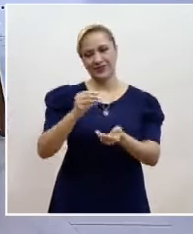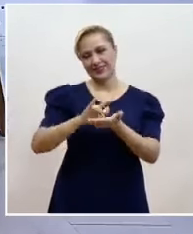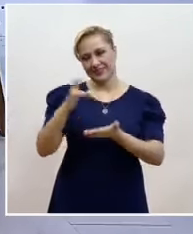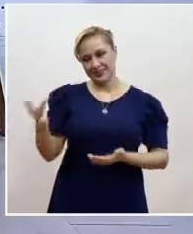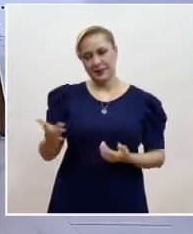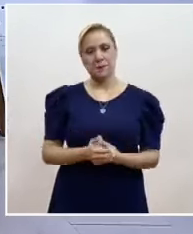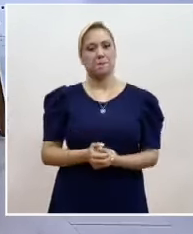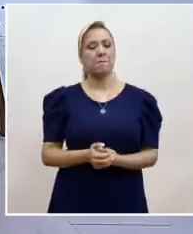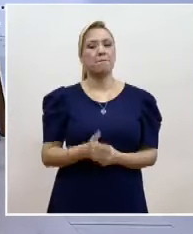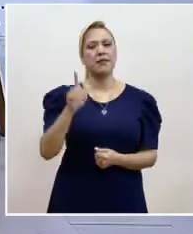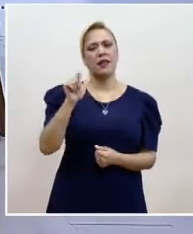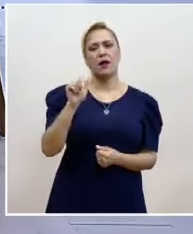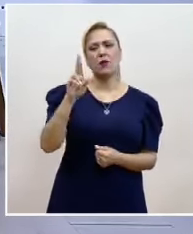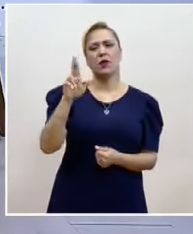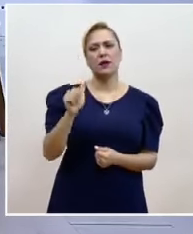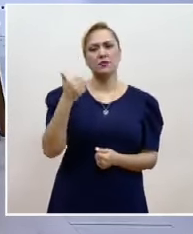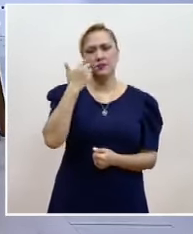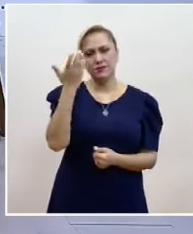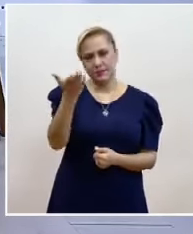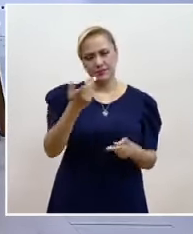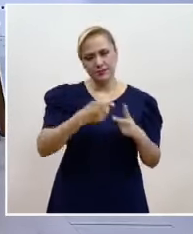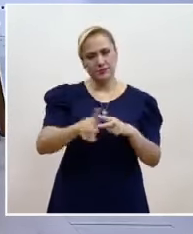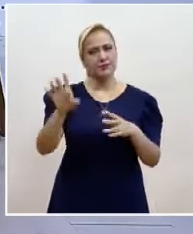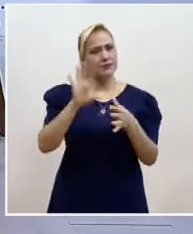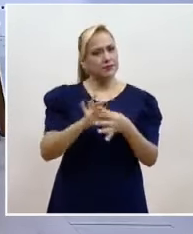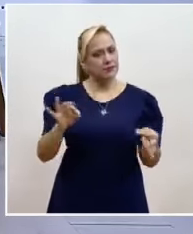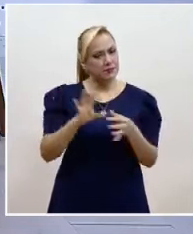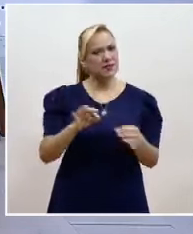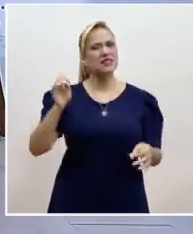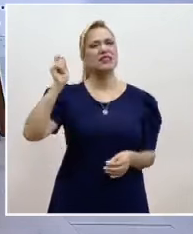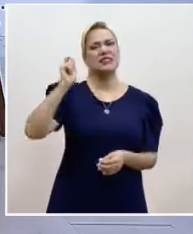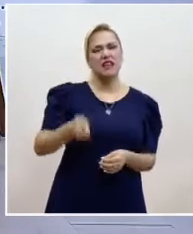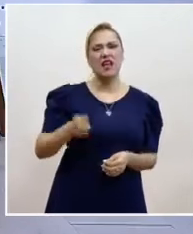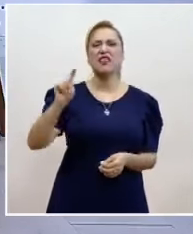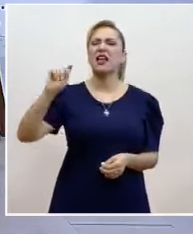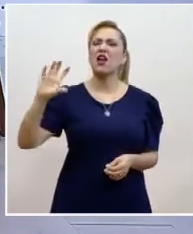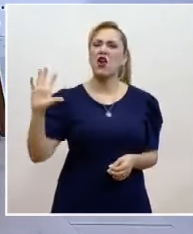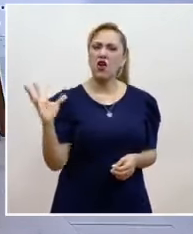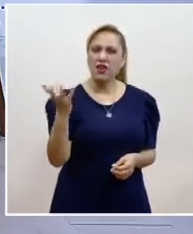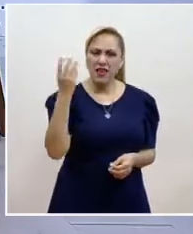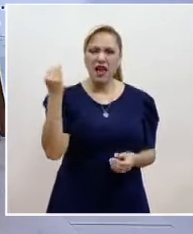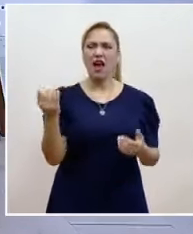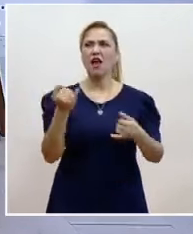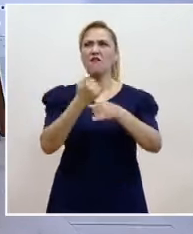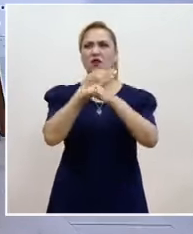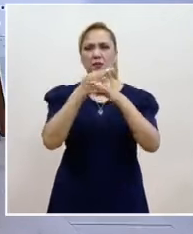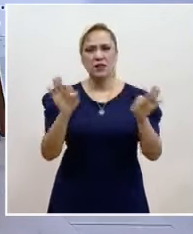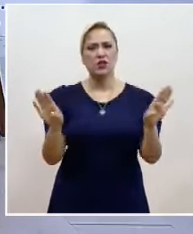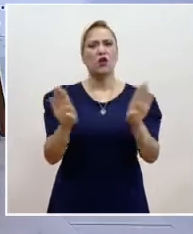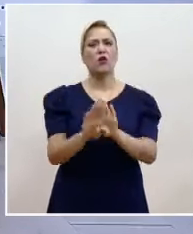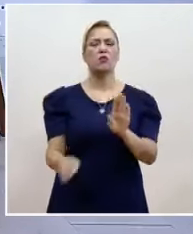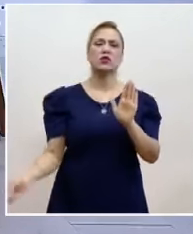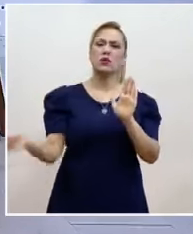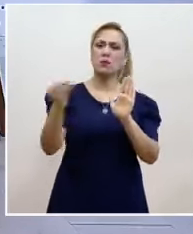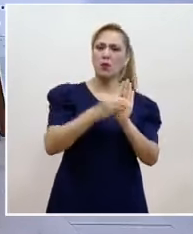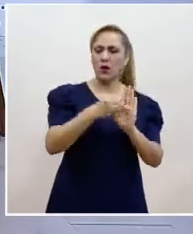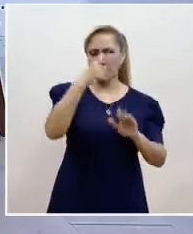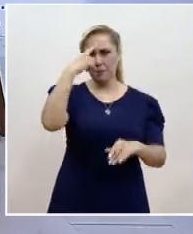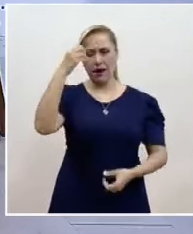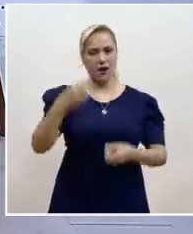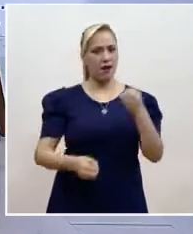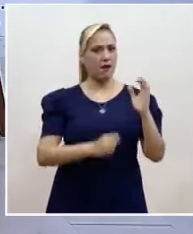me gustaría empezar la conversación contigo y nos contaras qué son las tecnologías de la información y cómo se han incorporado en la Administración de